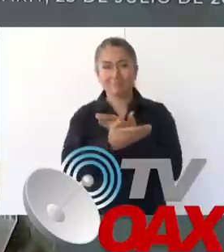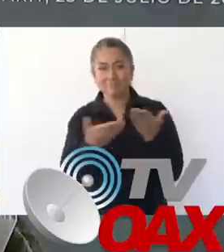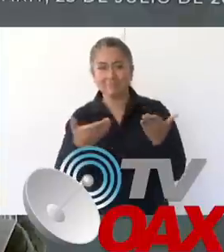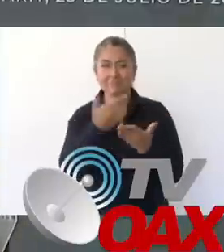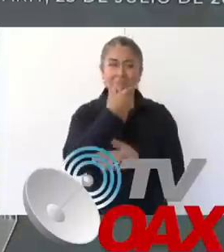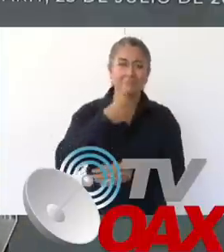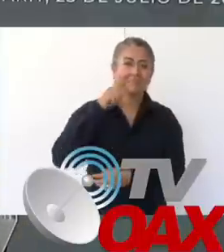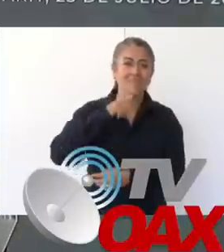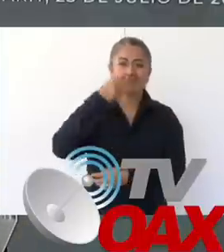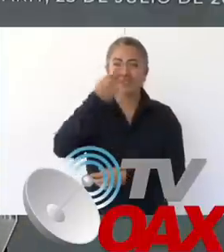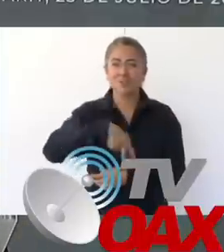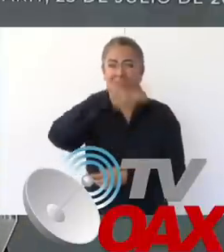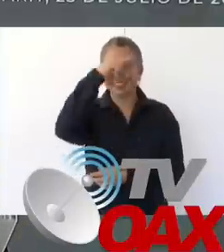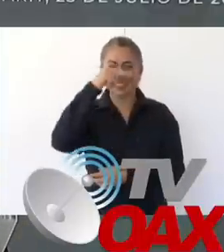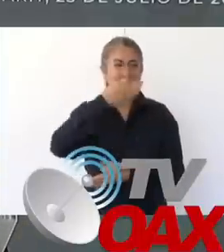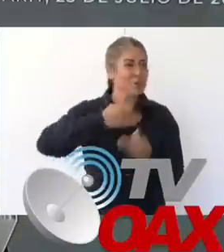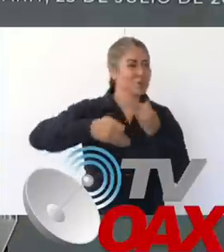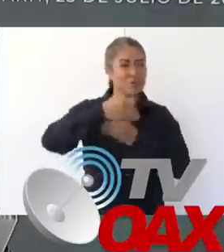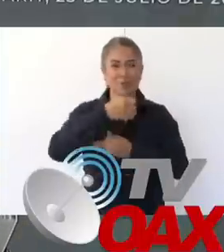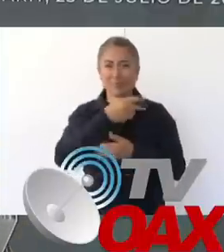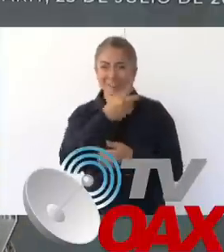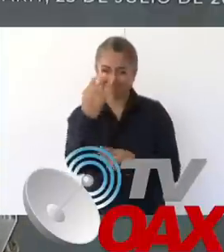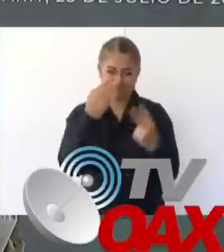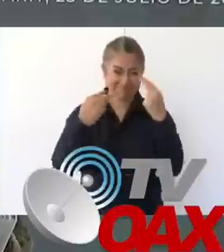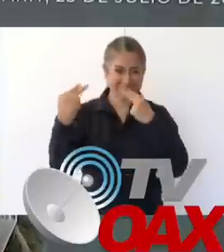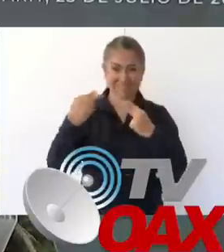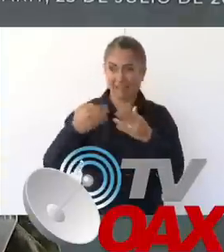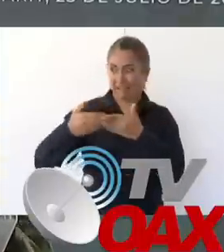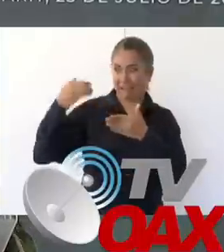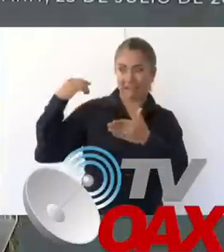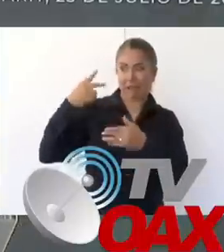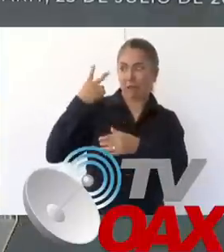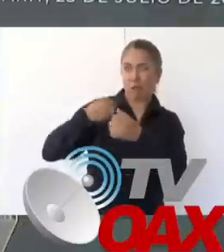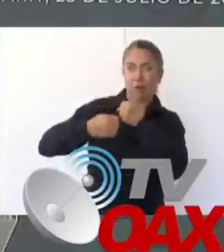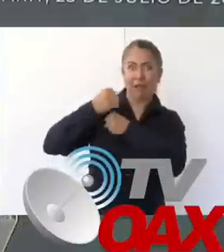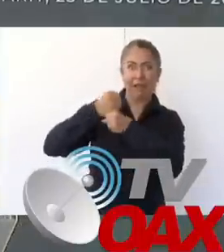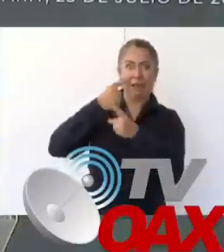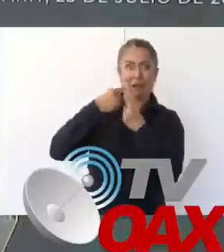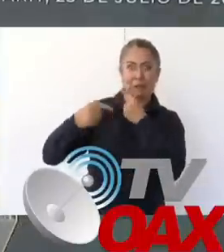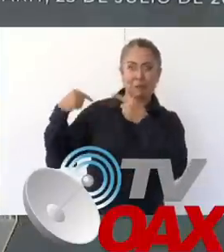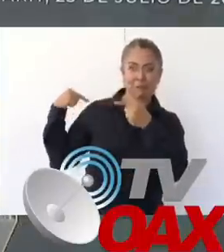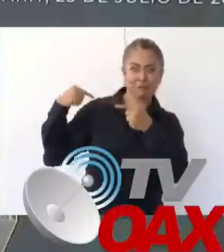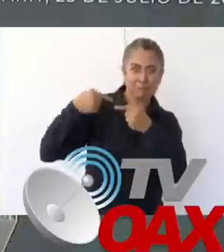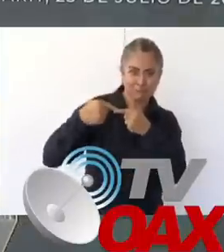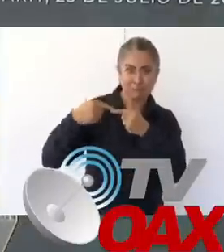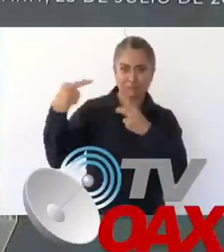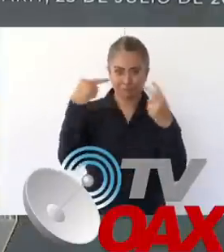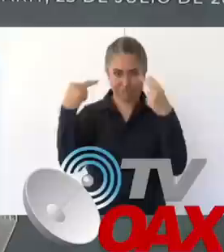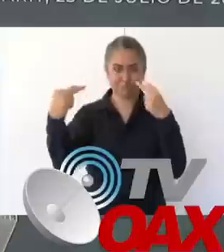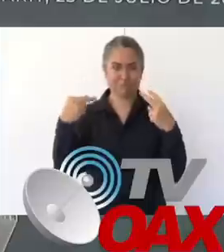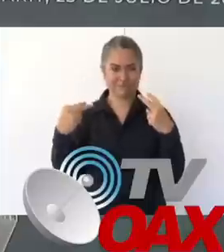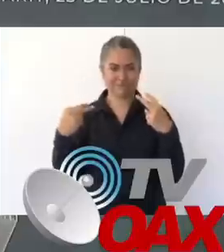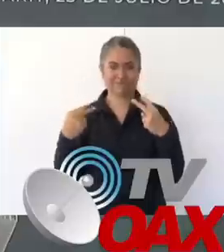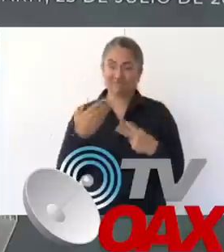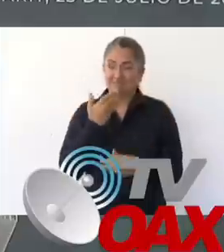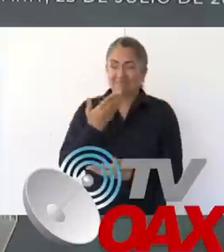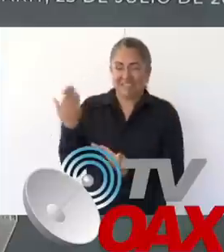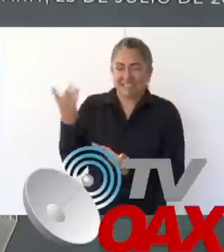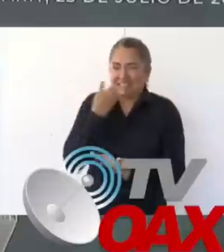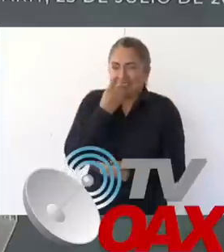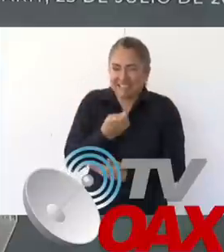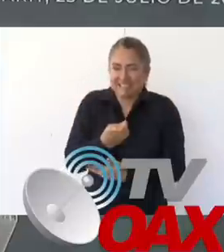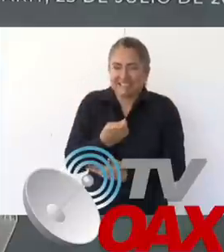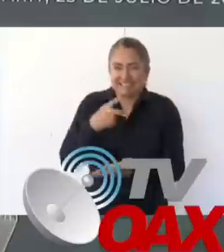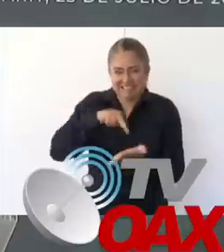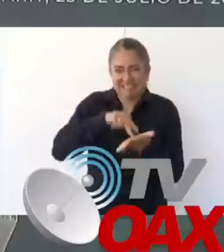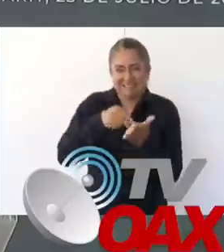que nos han estado viendo aquí en estos últimos 2 años y medio. Como bien lo decía el ingeniero